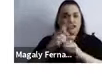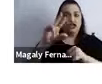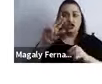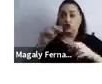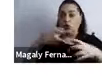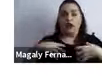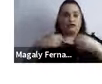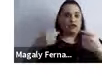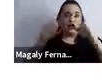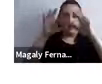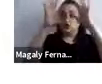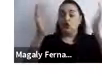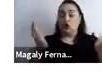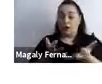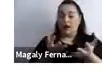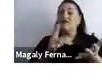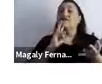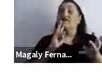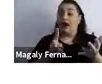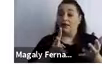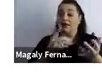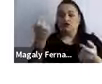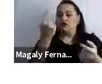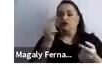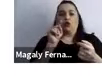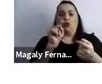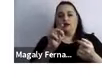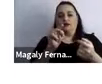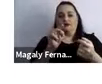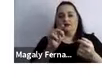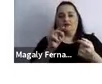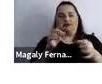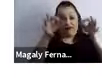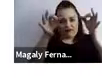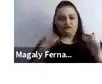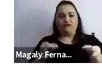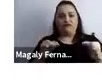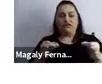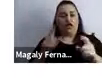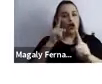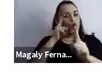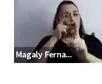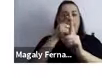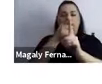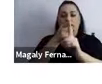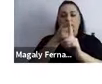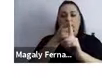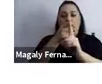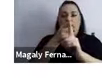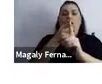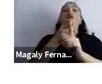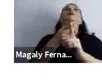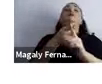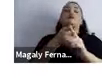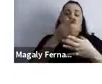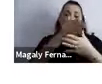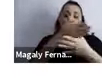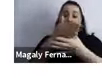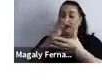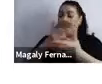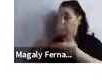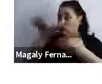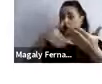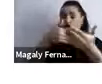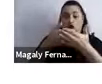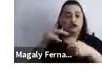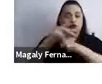global. Y realmente solo es este el que define el objetivo compartido por todos los